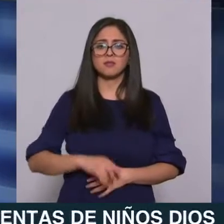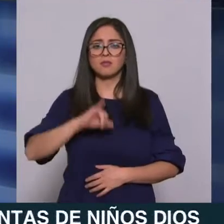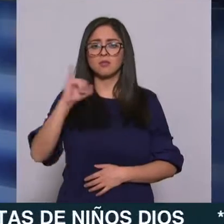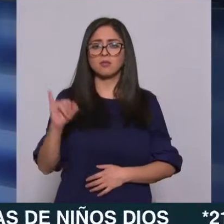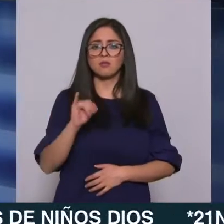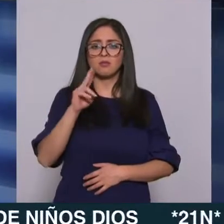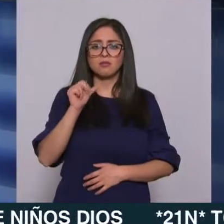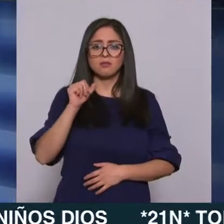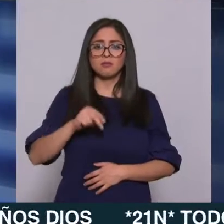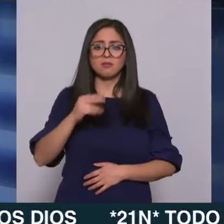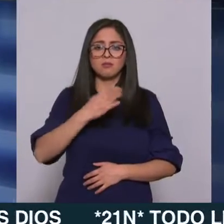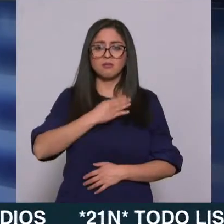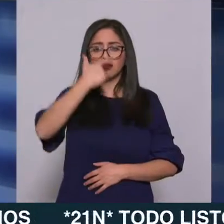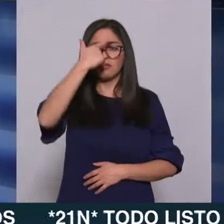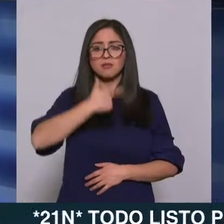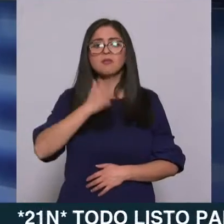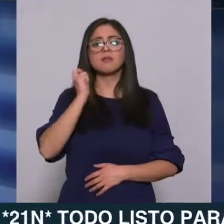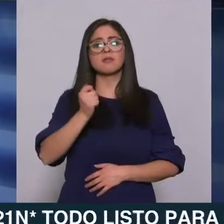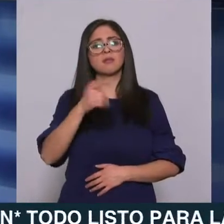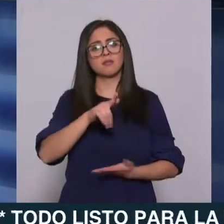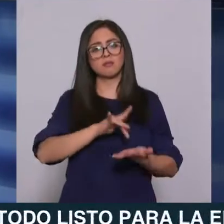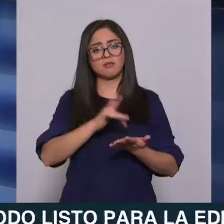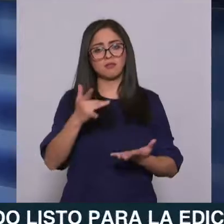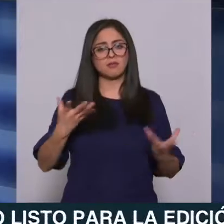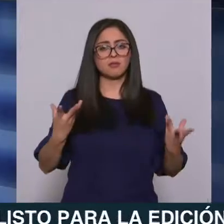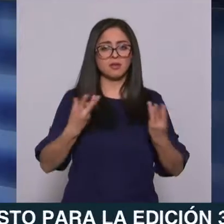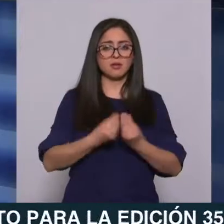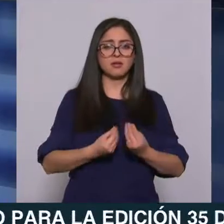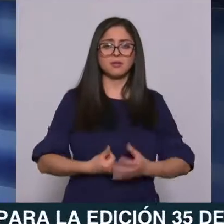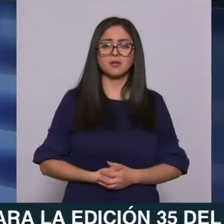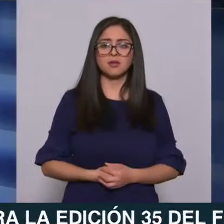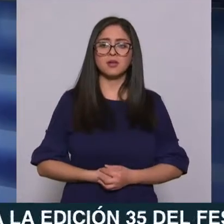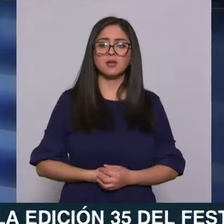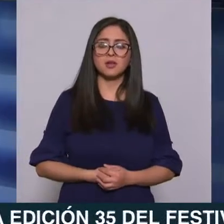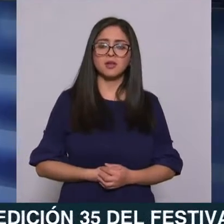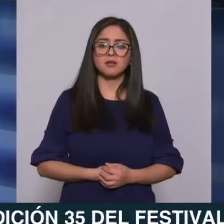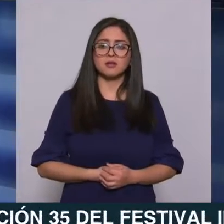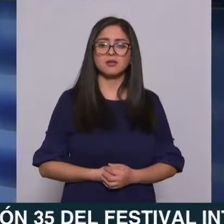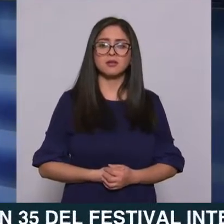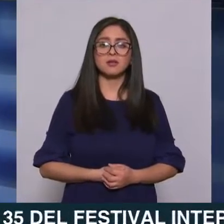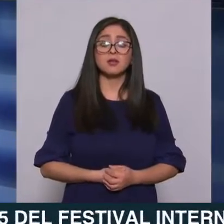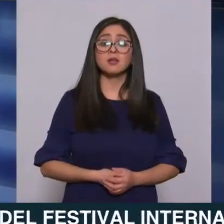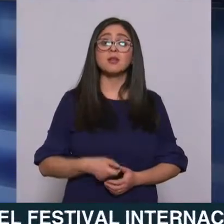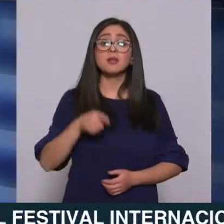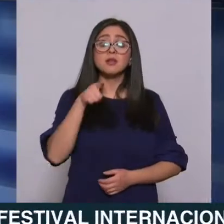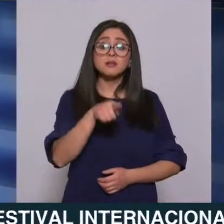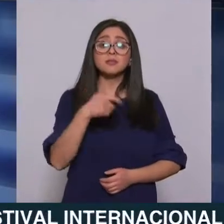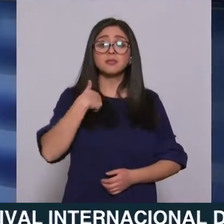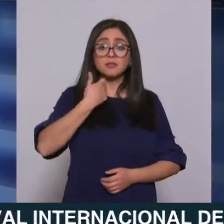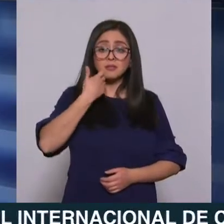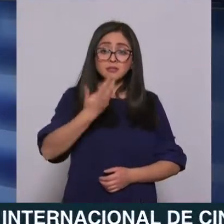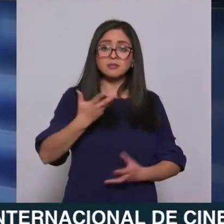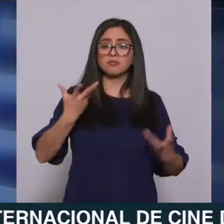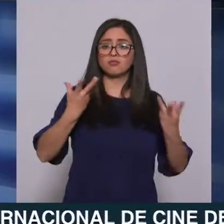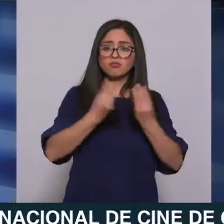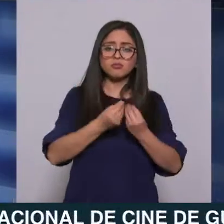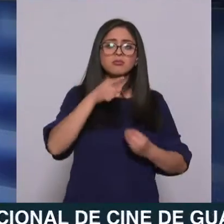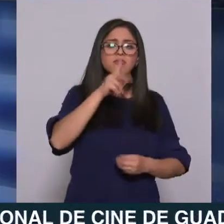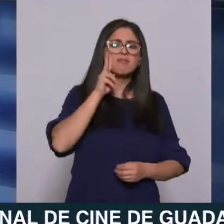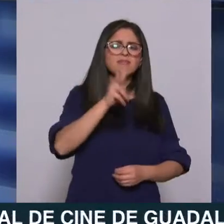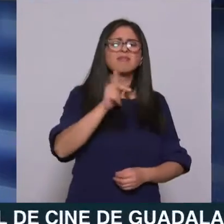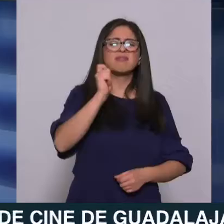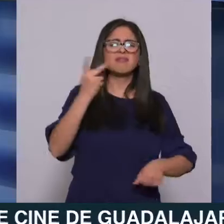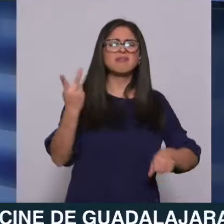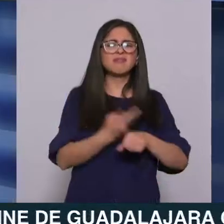Feli, buenas noches. Buenas Un gusto noches. estar con ustedes. Un gusto, doctor. Pues preocupados los estudiantes, sobre todo los de las prepas que han